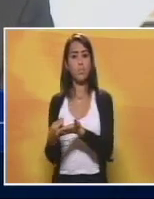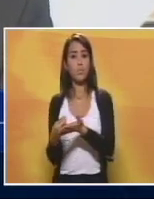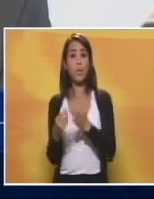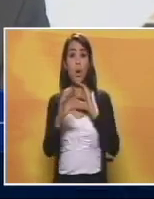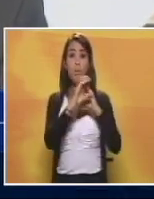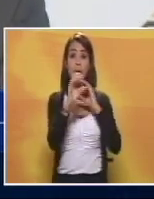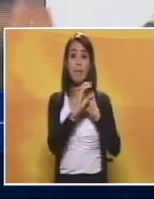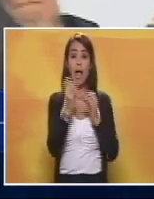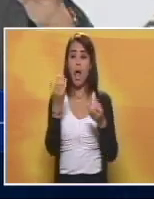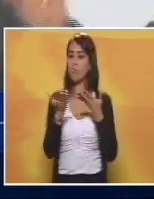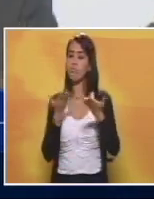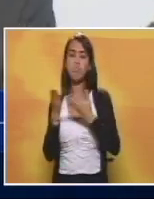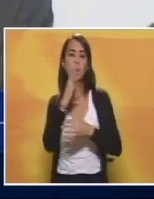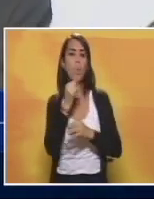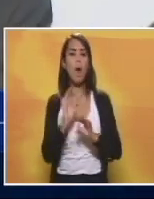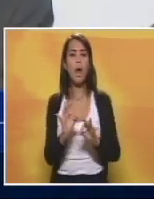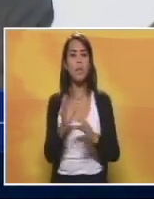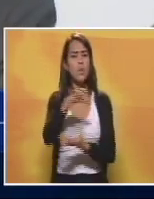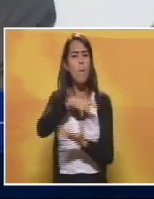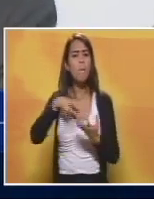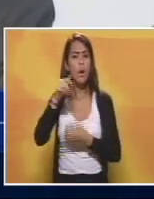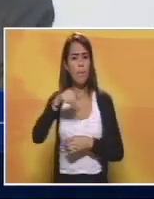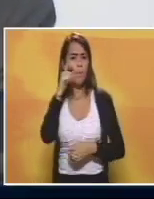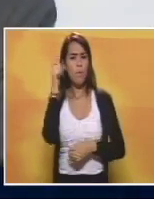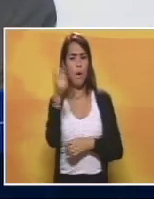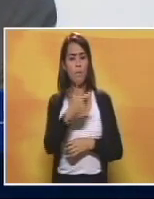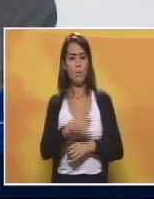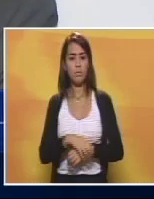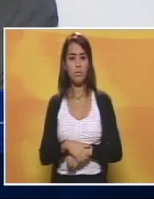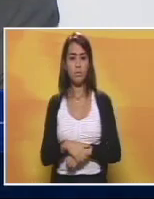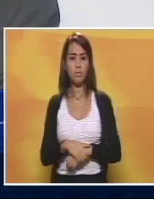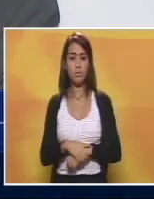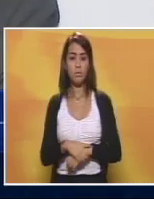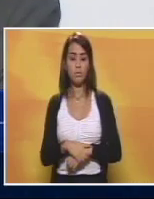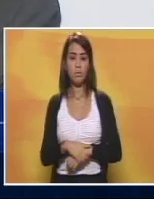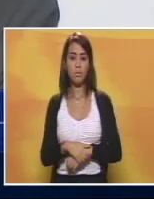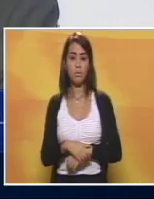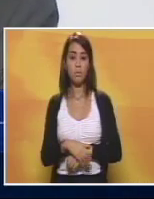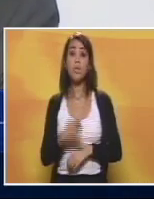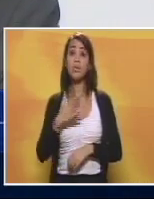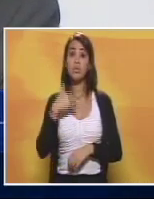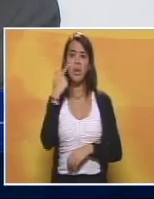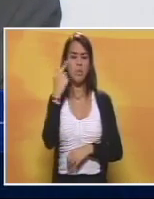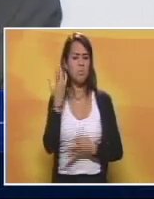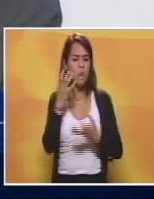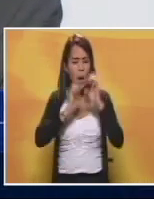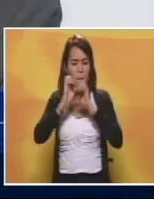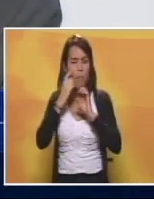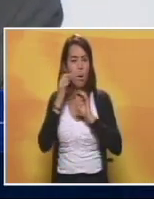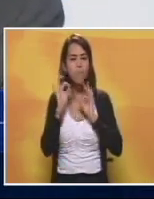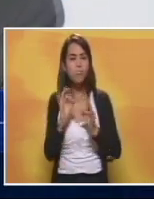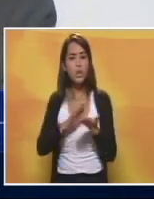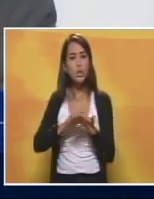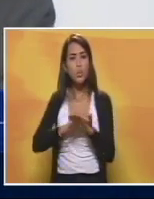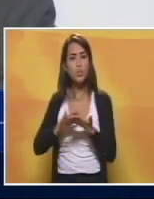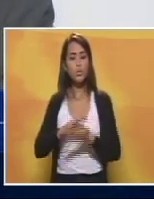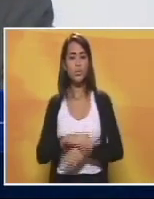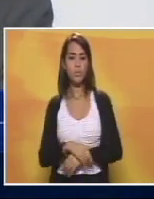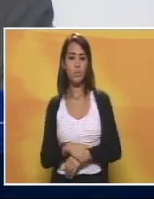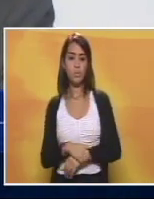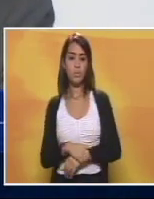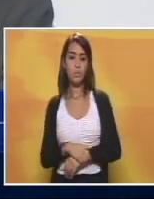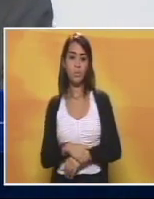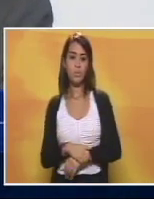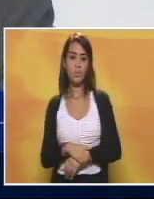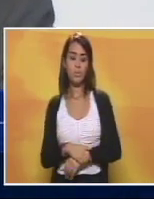unidades de transporte público y metieron un problema a nuestro pueblo vamos por ello yo quiero el diagnóstico y las soluciones llamen